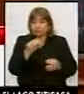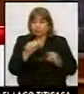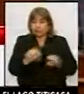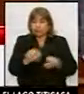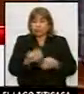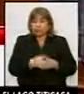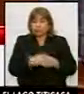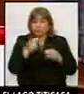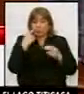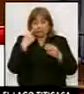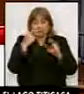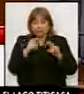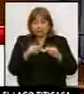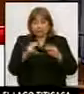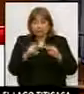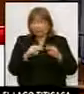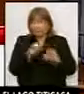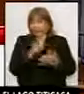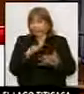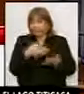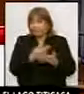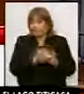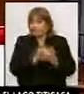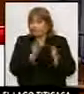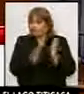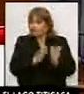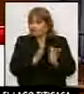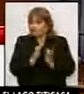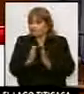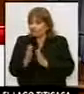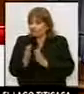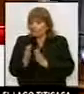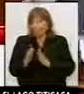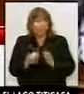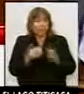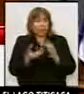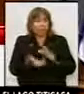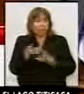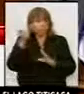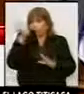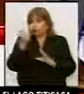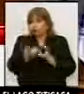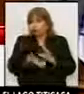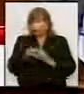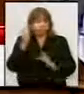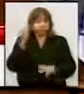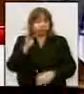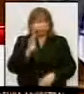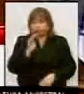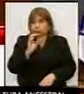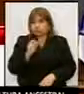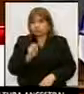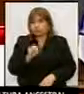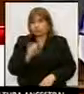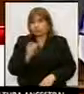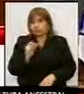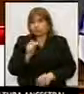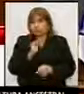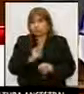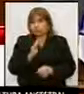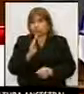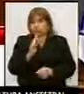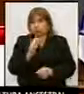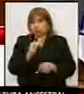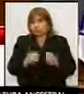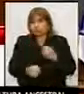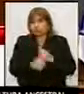efectivamente investigar todos los procesos que terminaron desfalcando el banco o Agrobanco al punto de ponerla al